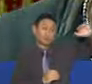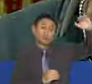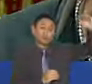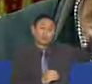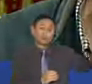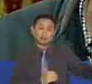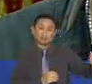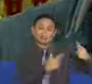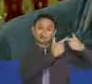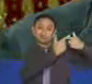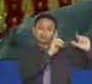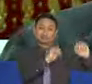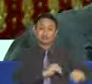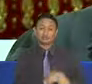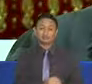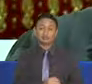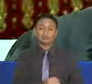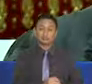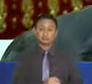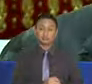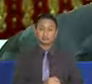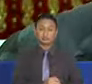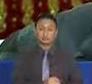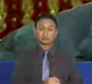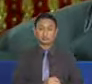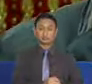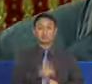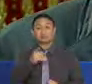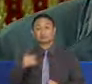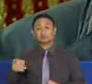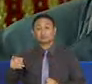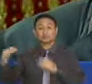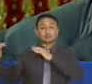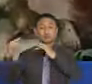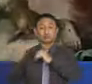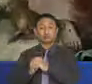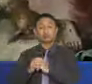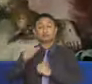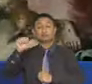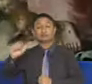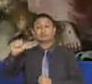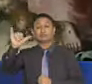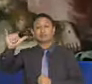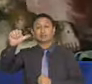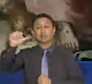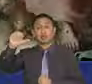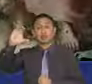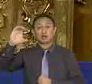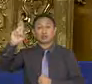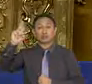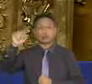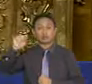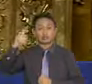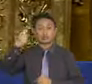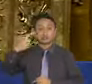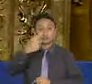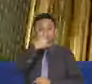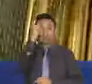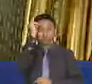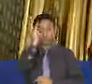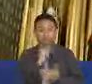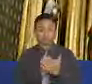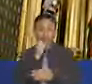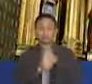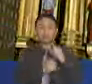izquierdo está en cambio la batalla de ayacucho en el lugar hay imágenes que datan del siglo 17